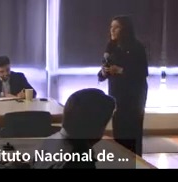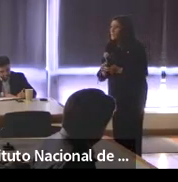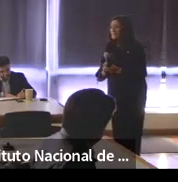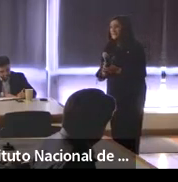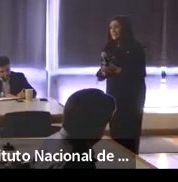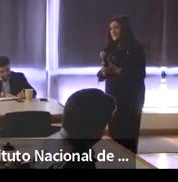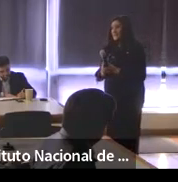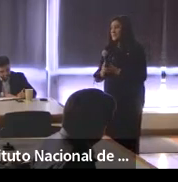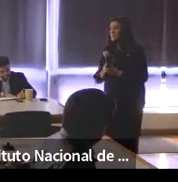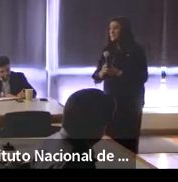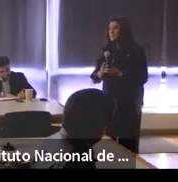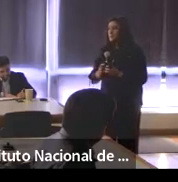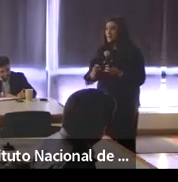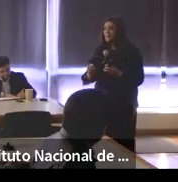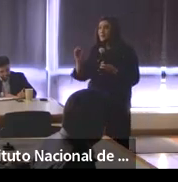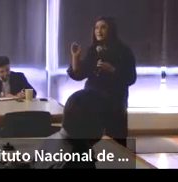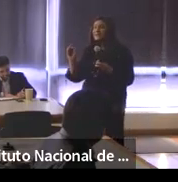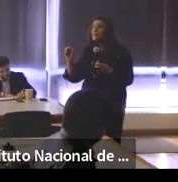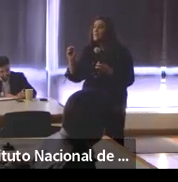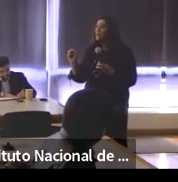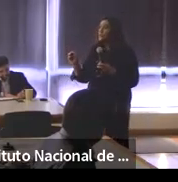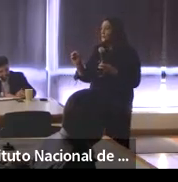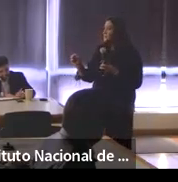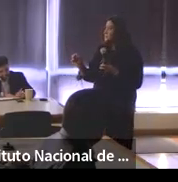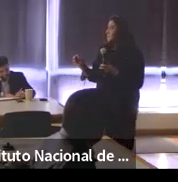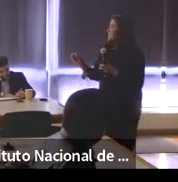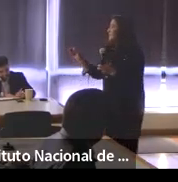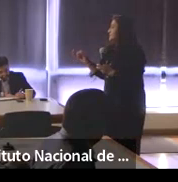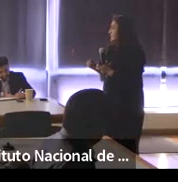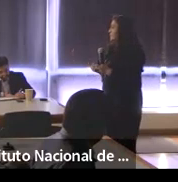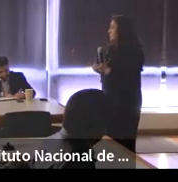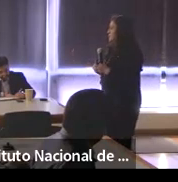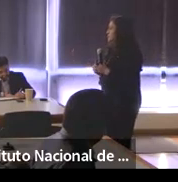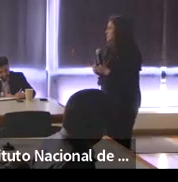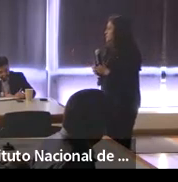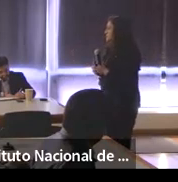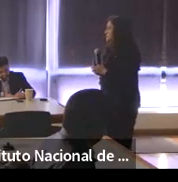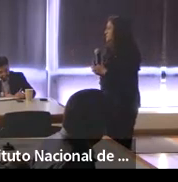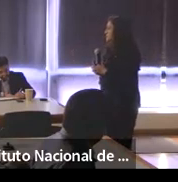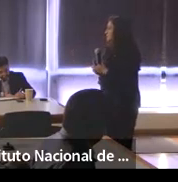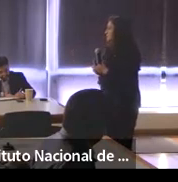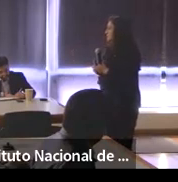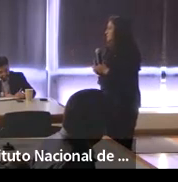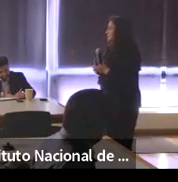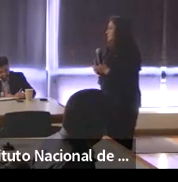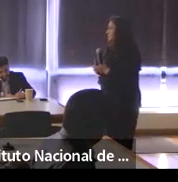que establece que a falta de recursos énfasis en el proceso